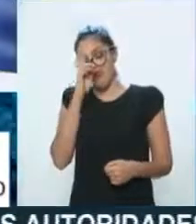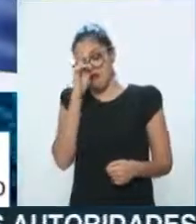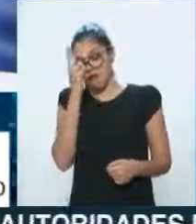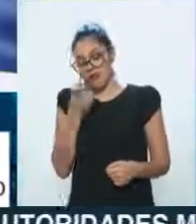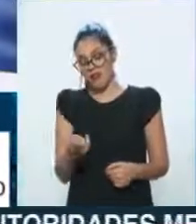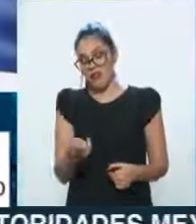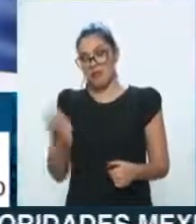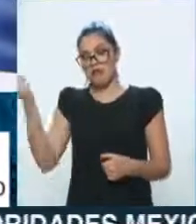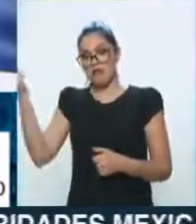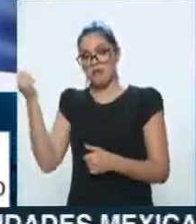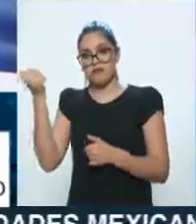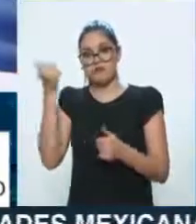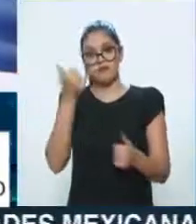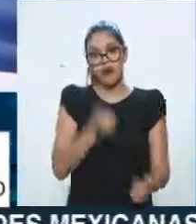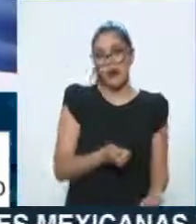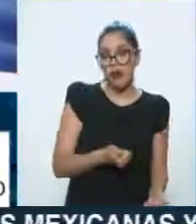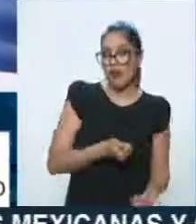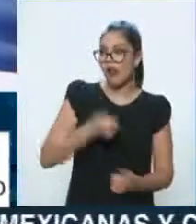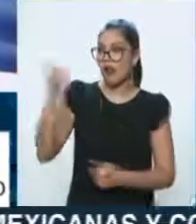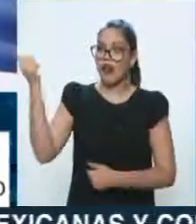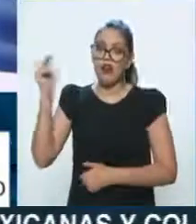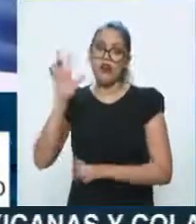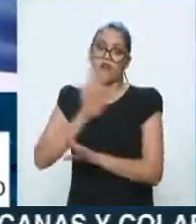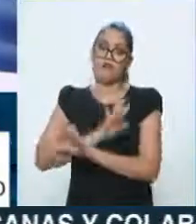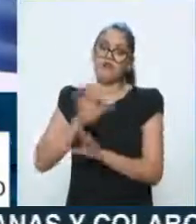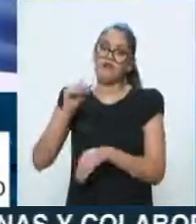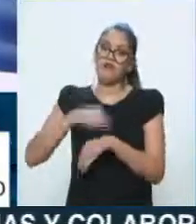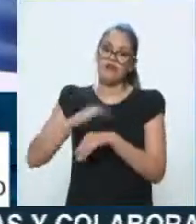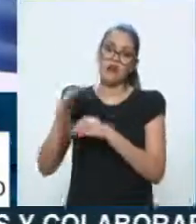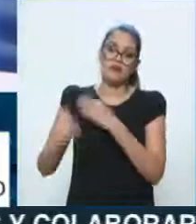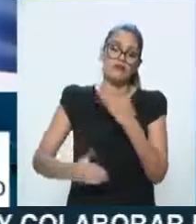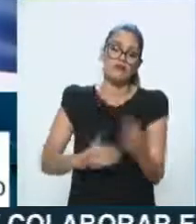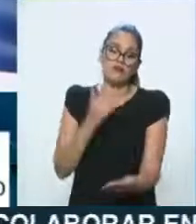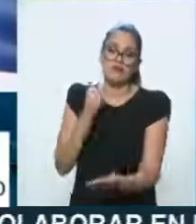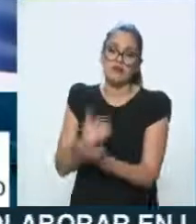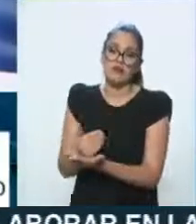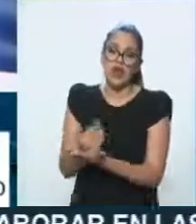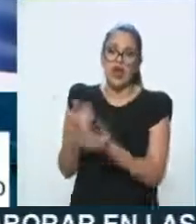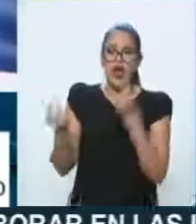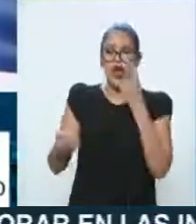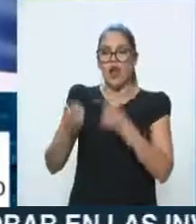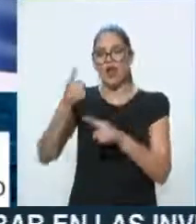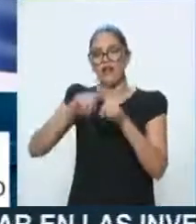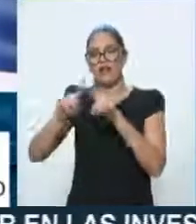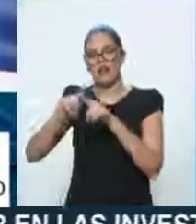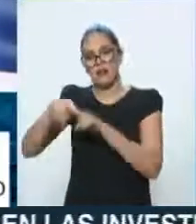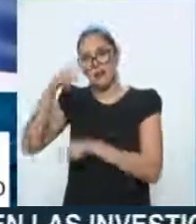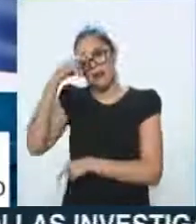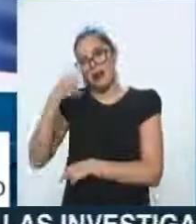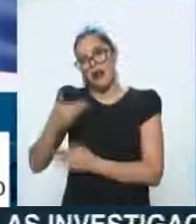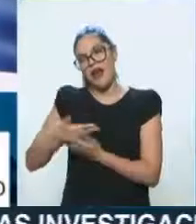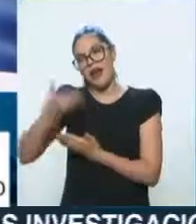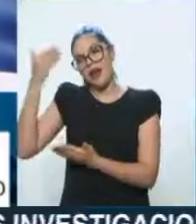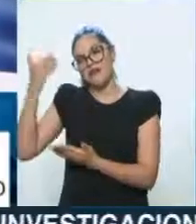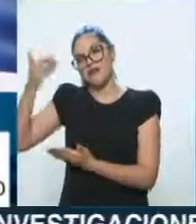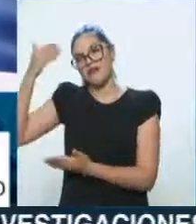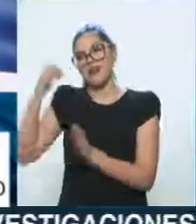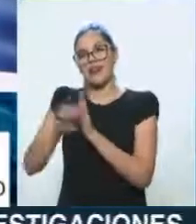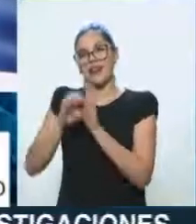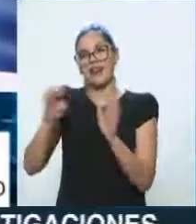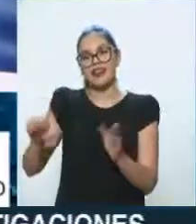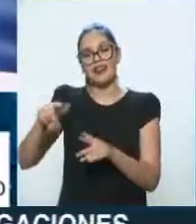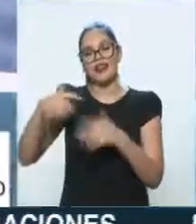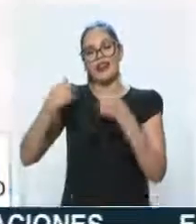las exportaciones, establecer comercio administrado para los principales sectores que habían tenido éxito para México en el pasado, como es el